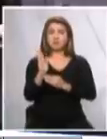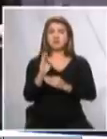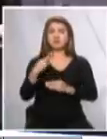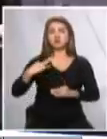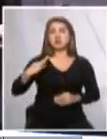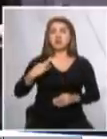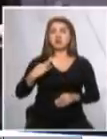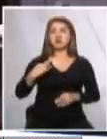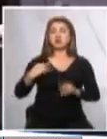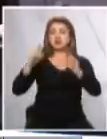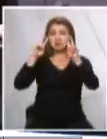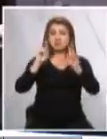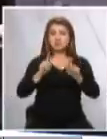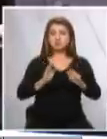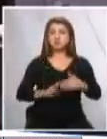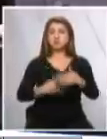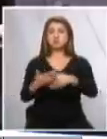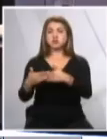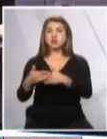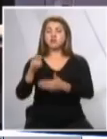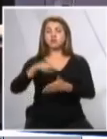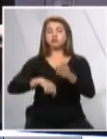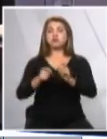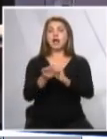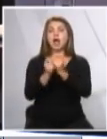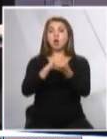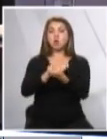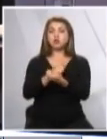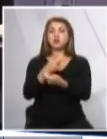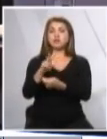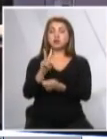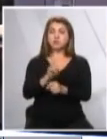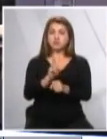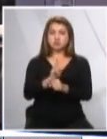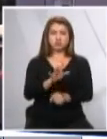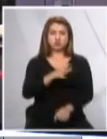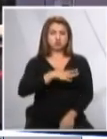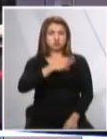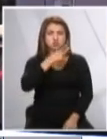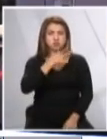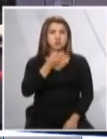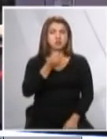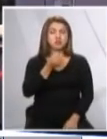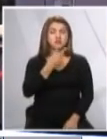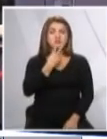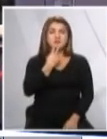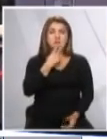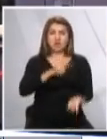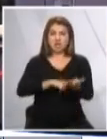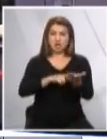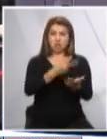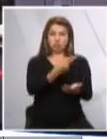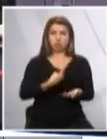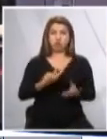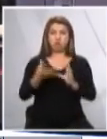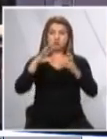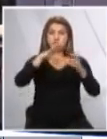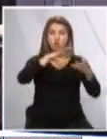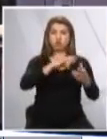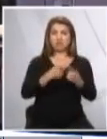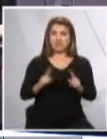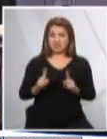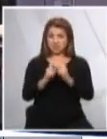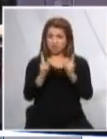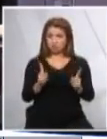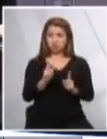De este tema sigue funcionando. Hoy día firmó justamente el reajuste de los profesores. Yo no sé en qué si vivimos en realidades distintas. No, me gustaría partir hablando de